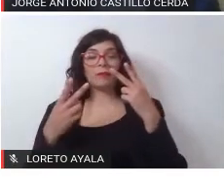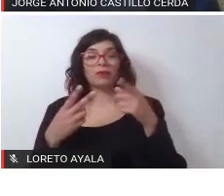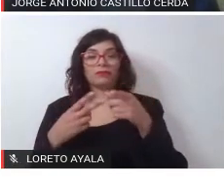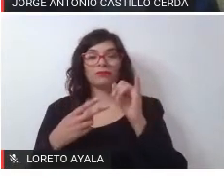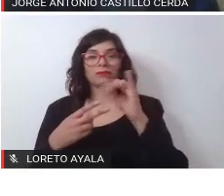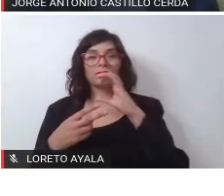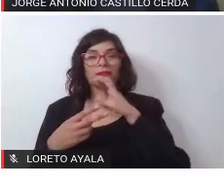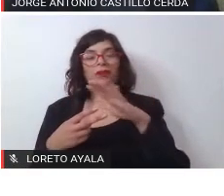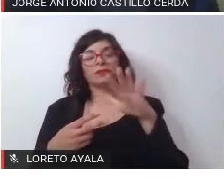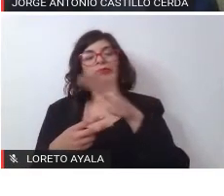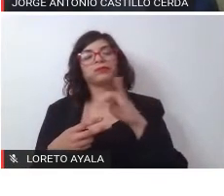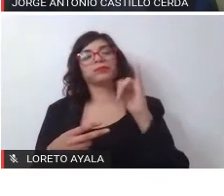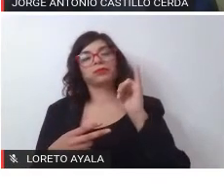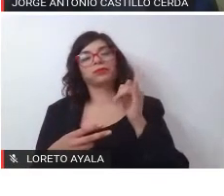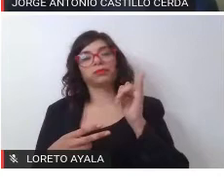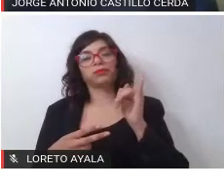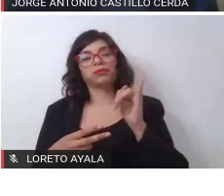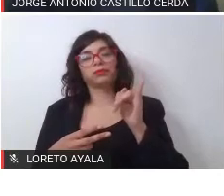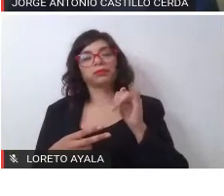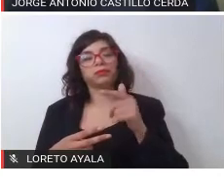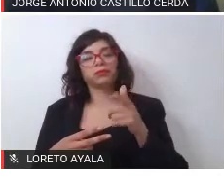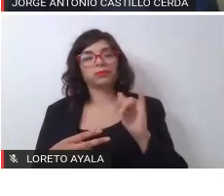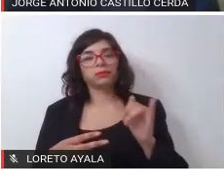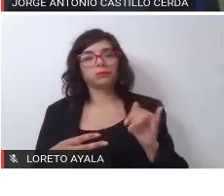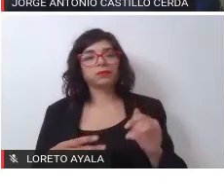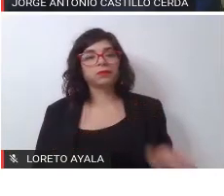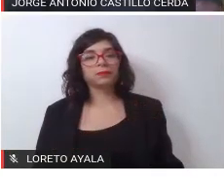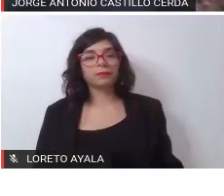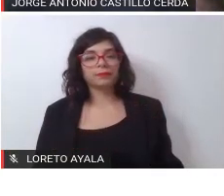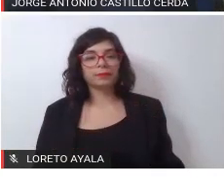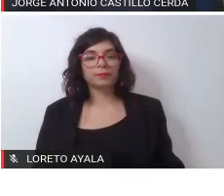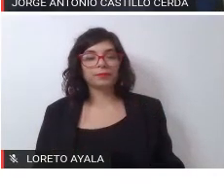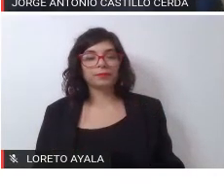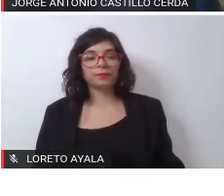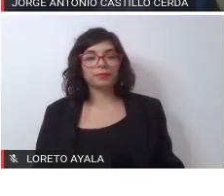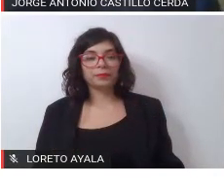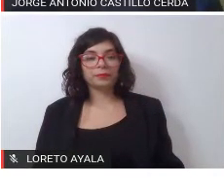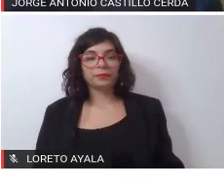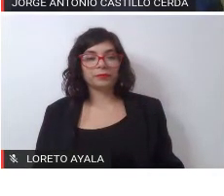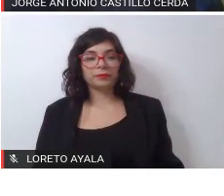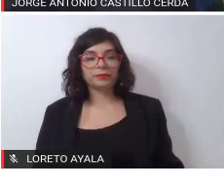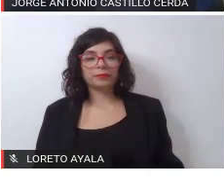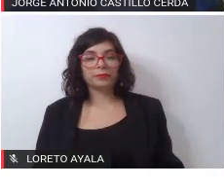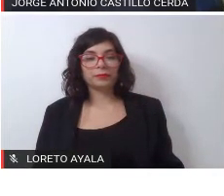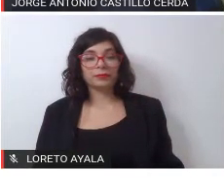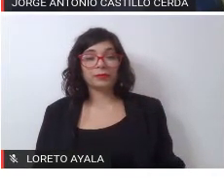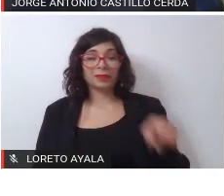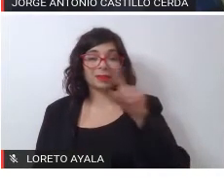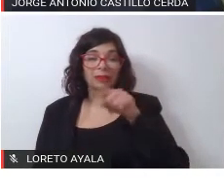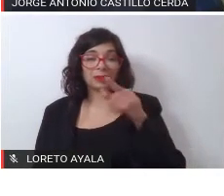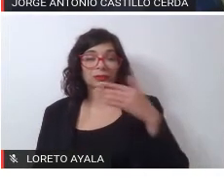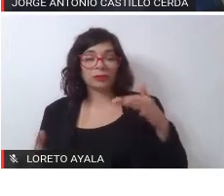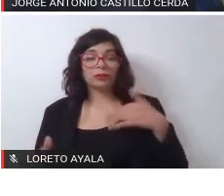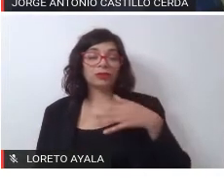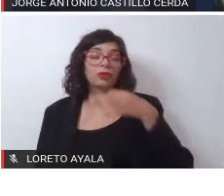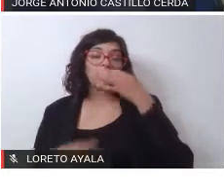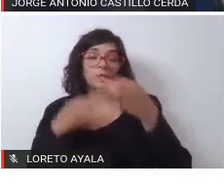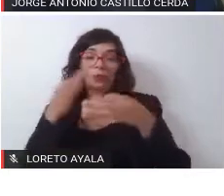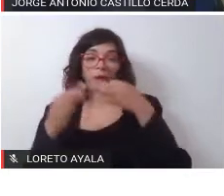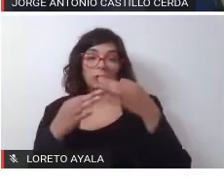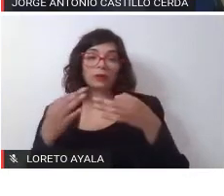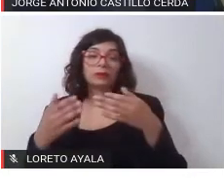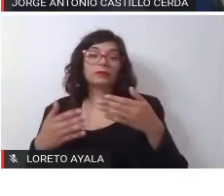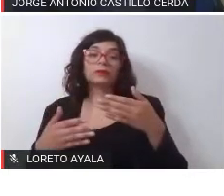sí, se cruza todo con el mundo rural. En esta parte ya les digo que, como le